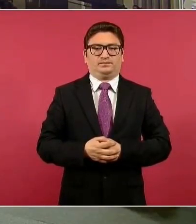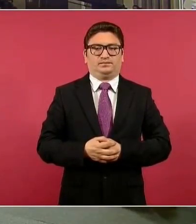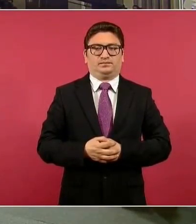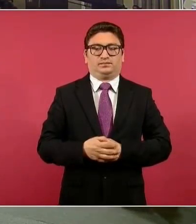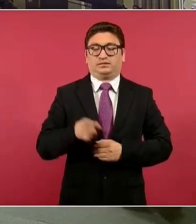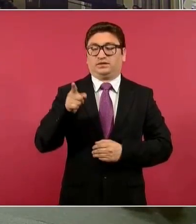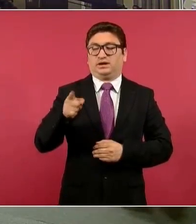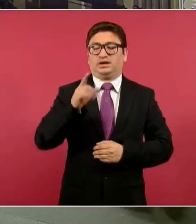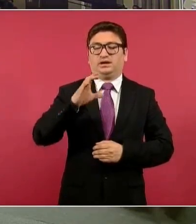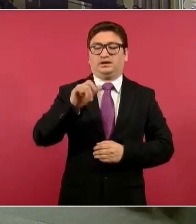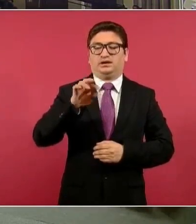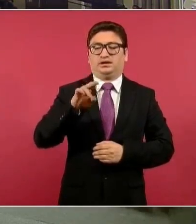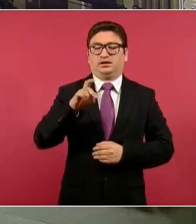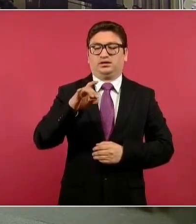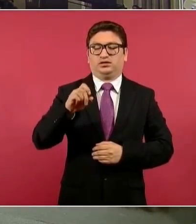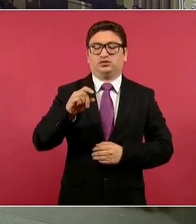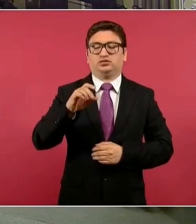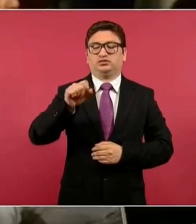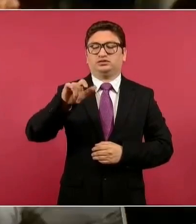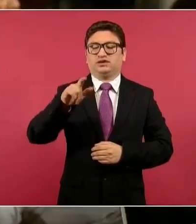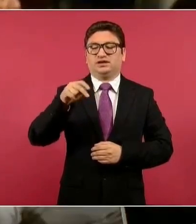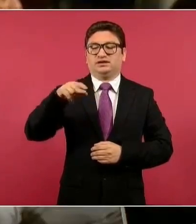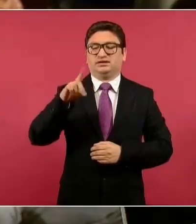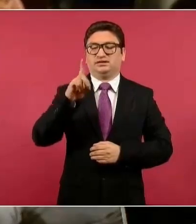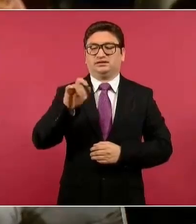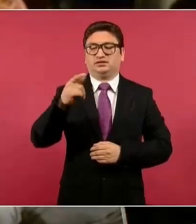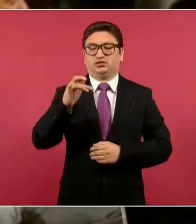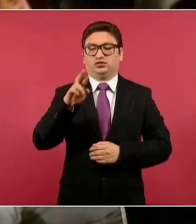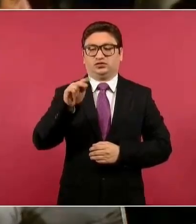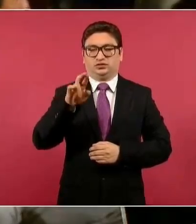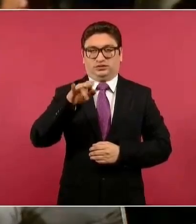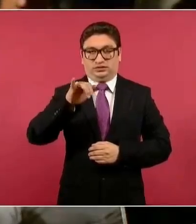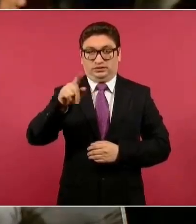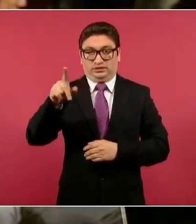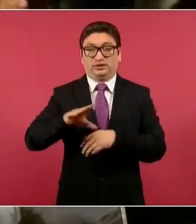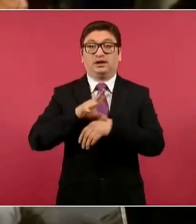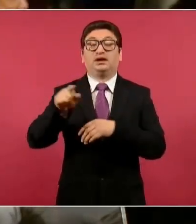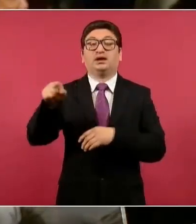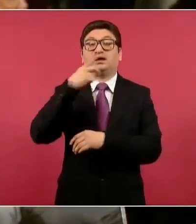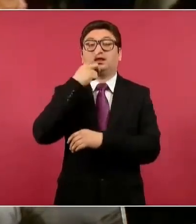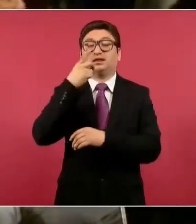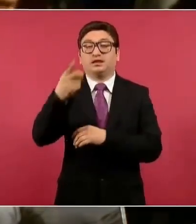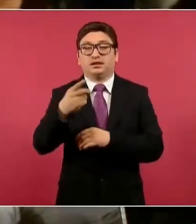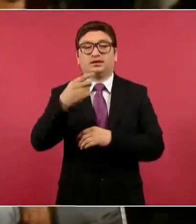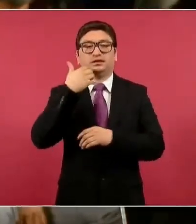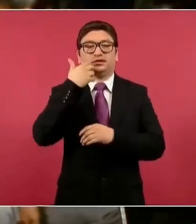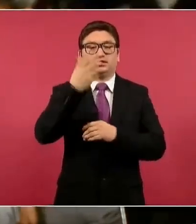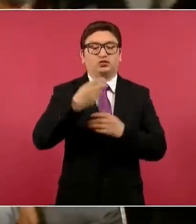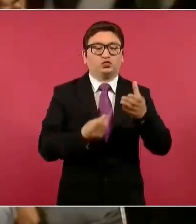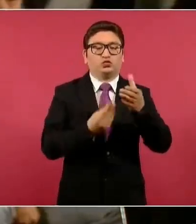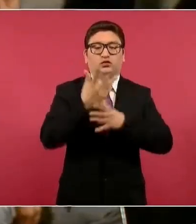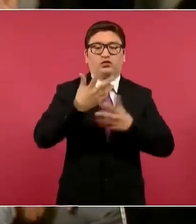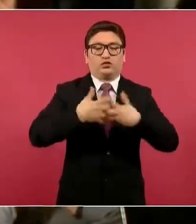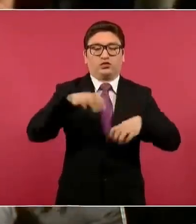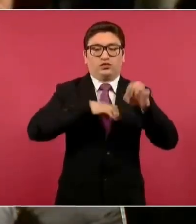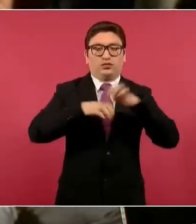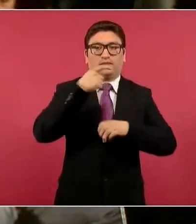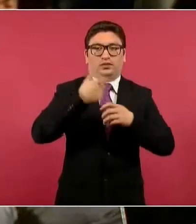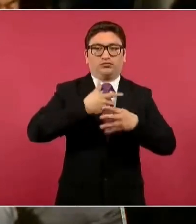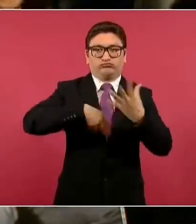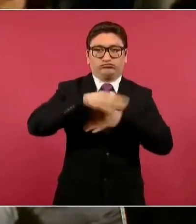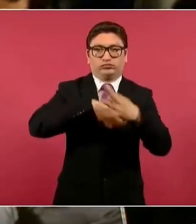Carlos Salinas de Gortari delineó un proyecto para crear un nuevo corporativismo económico financiero y